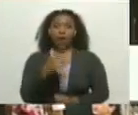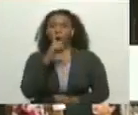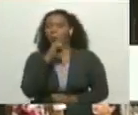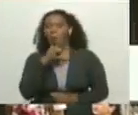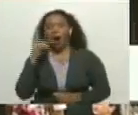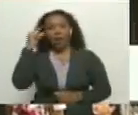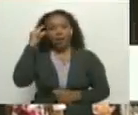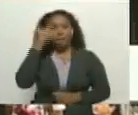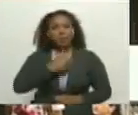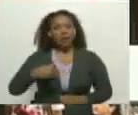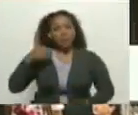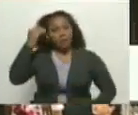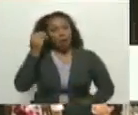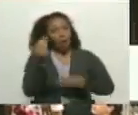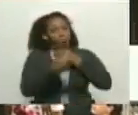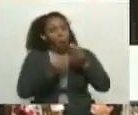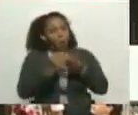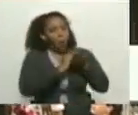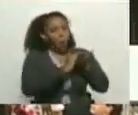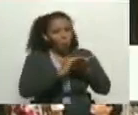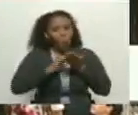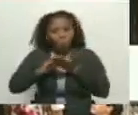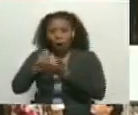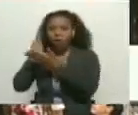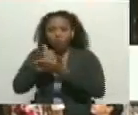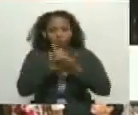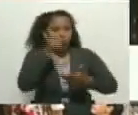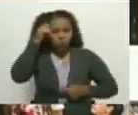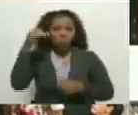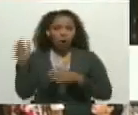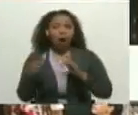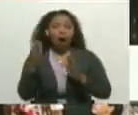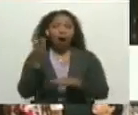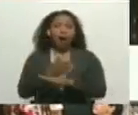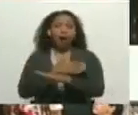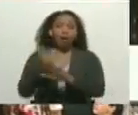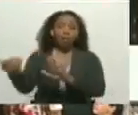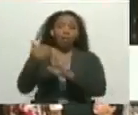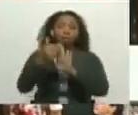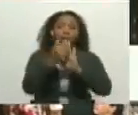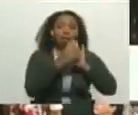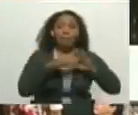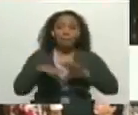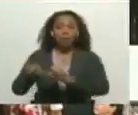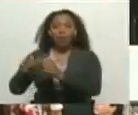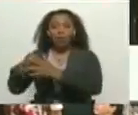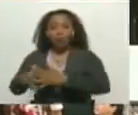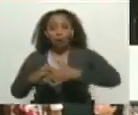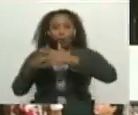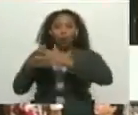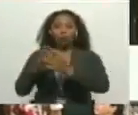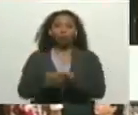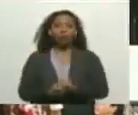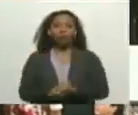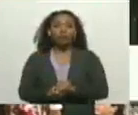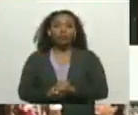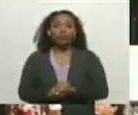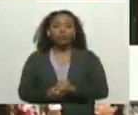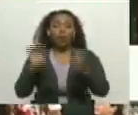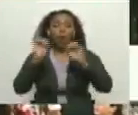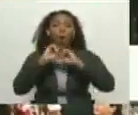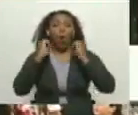no esté pensando en cómo ayudar a nuestro pueblo ante el ataque del imperialismo norteamericano. Ahora, la organización